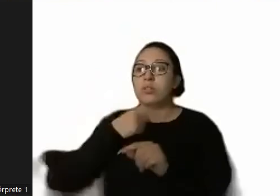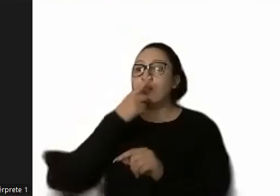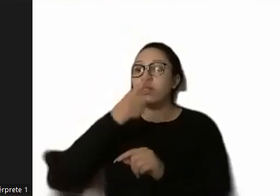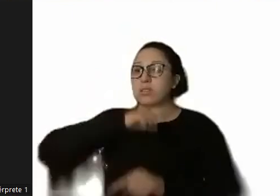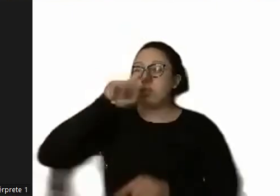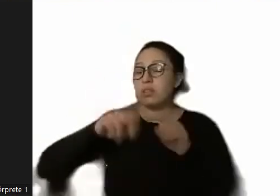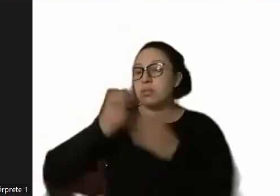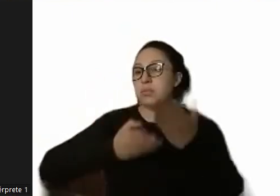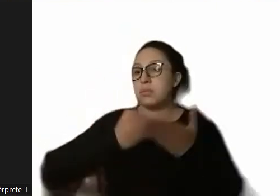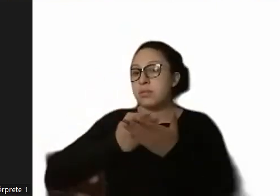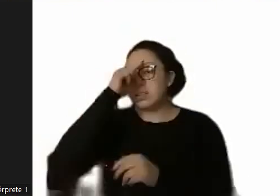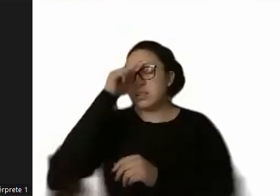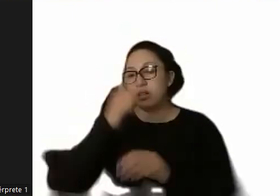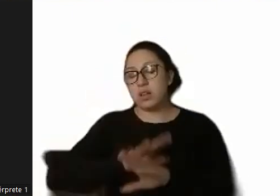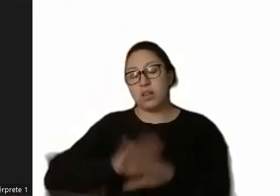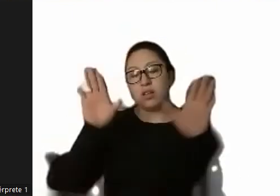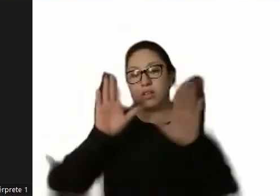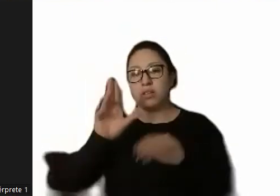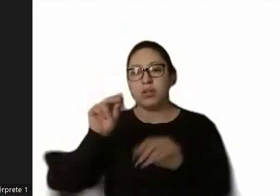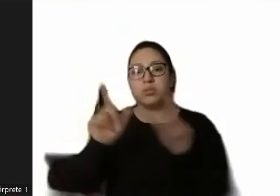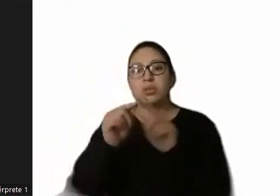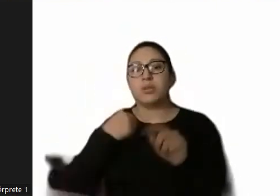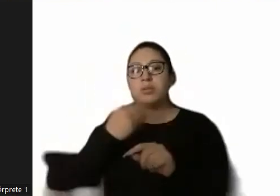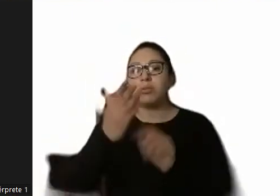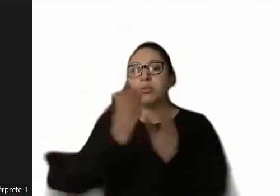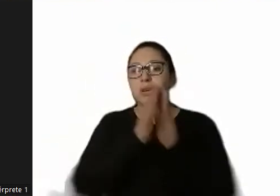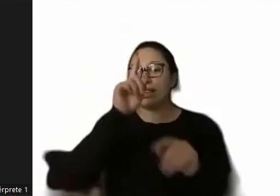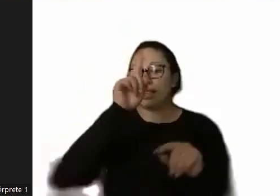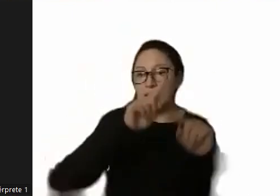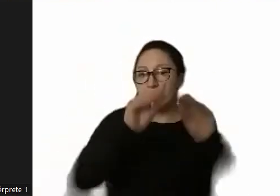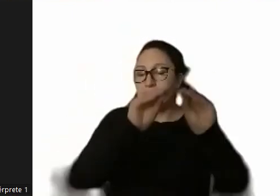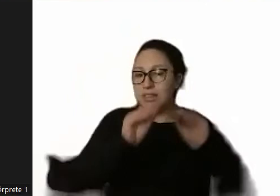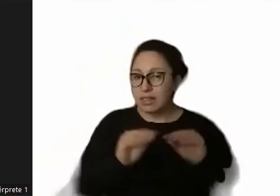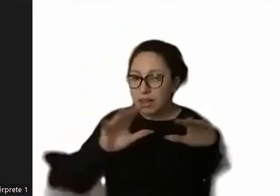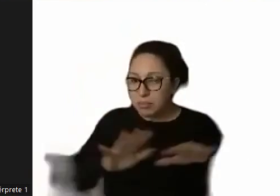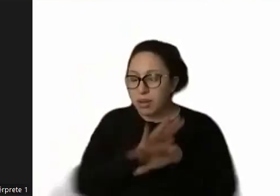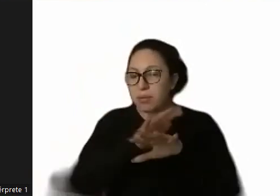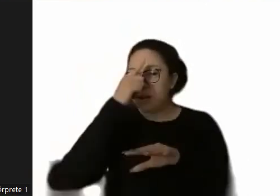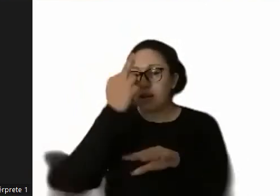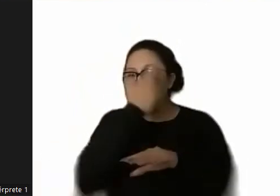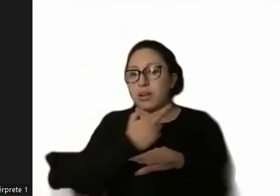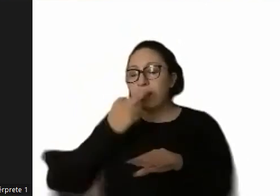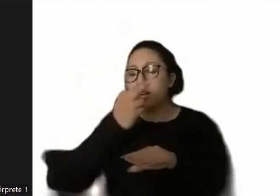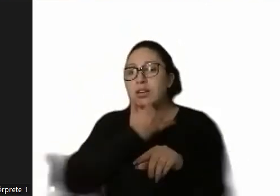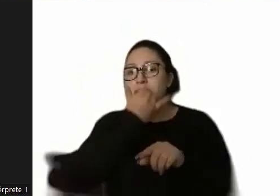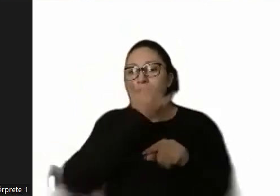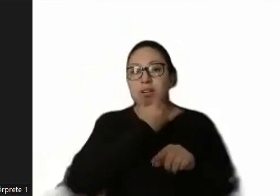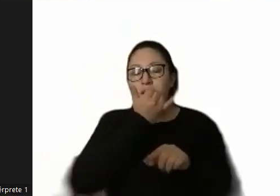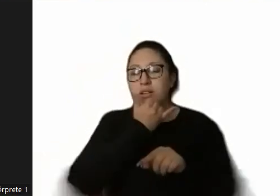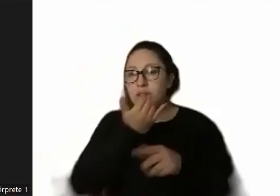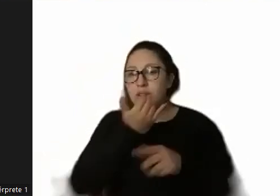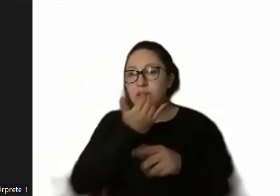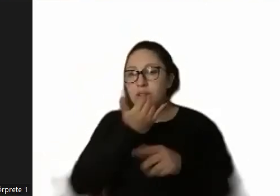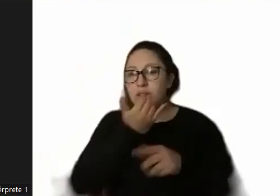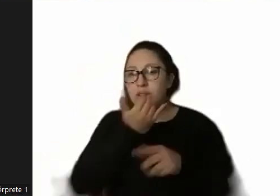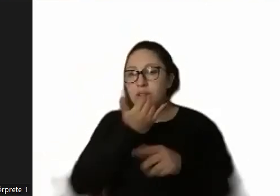es, bueno, vamos a recomponer el dictamen, nada más. Es una cuestión de forma muy simple que la diputada Circe, la verdad es que está sacando un